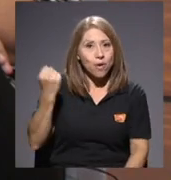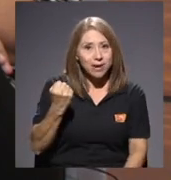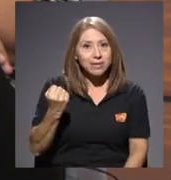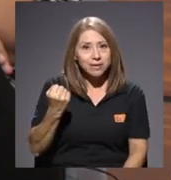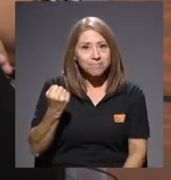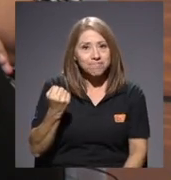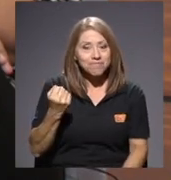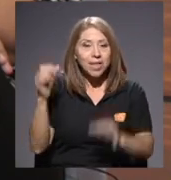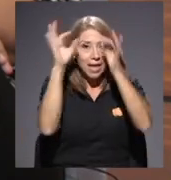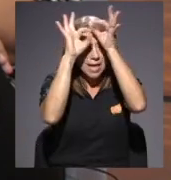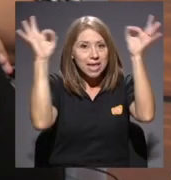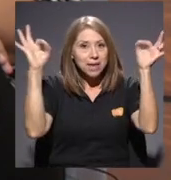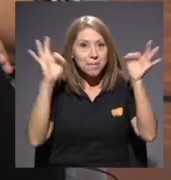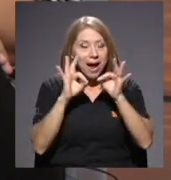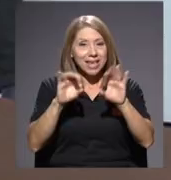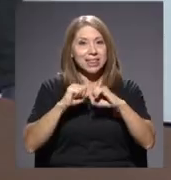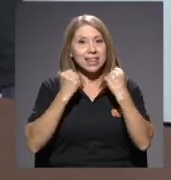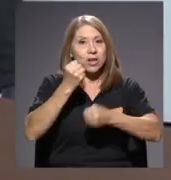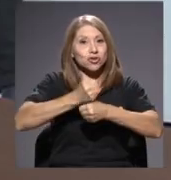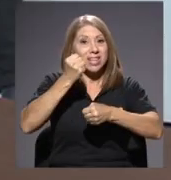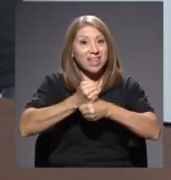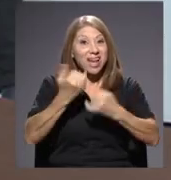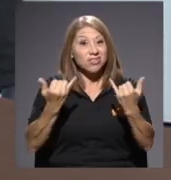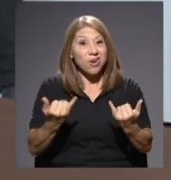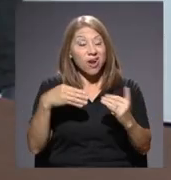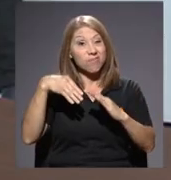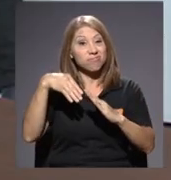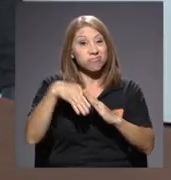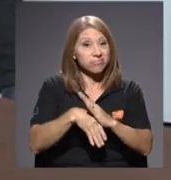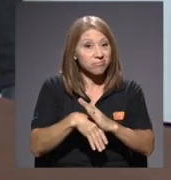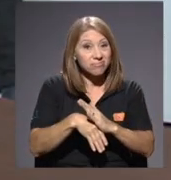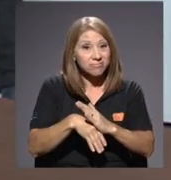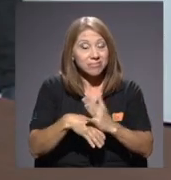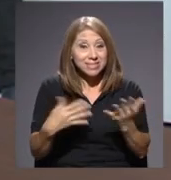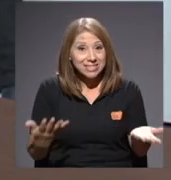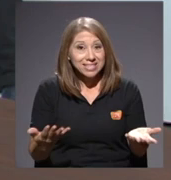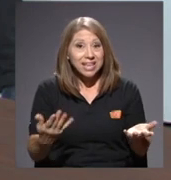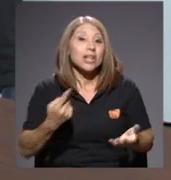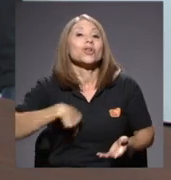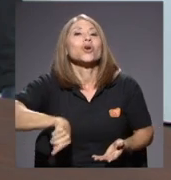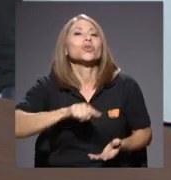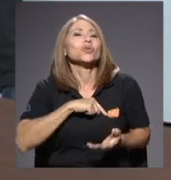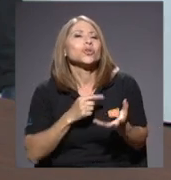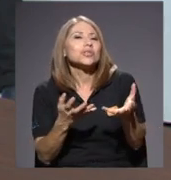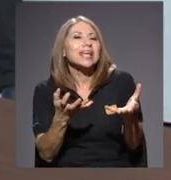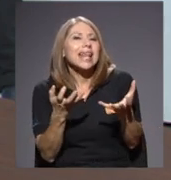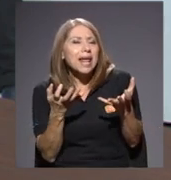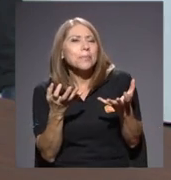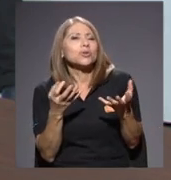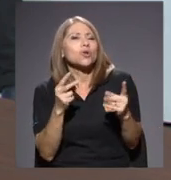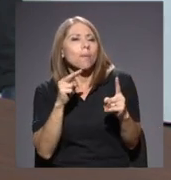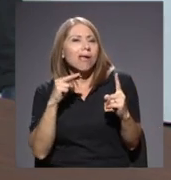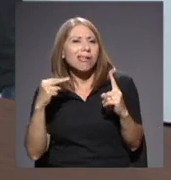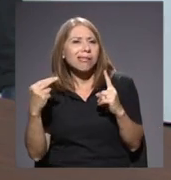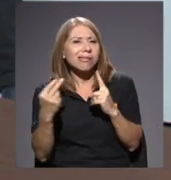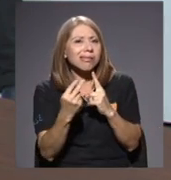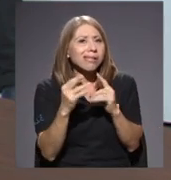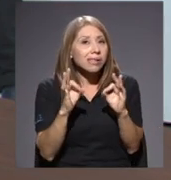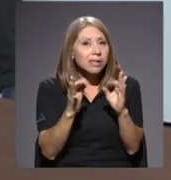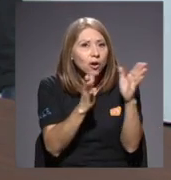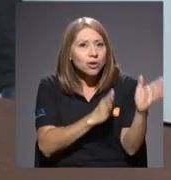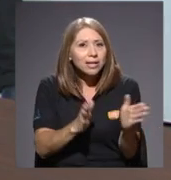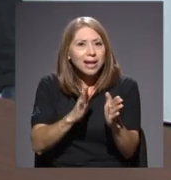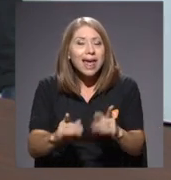imagen de los sindicatos está deteriorada. Y por más que queramos hacer una lectura ordenada, debemos de decir que en este